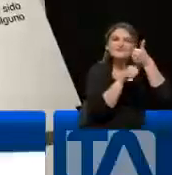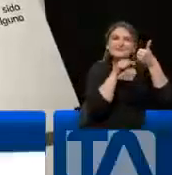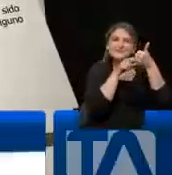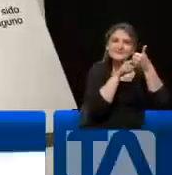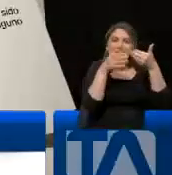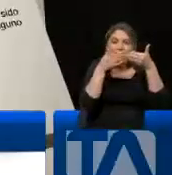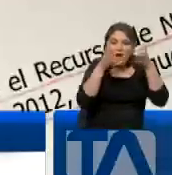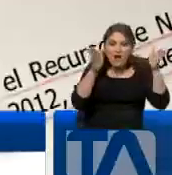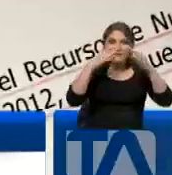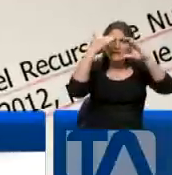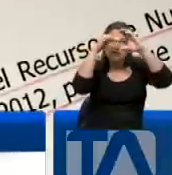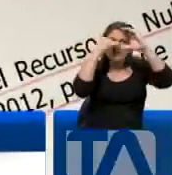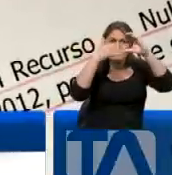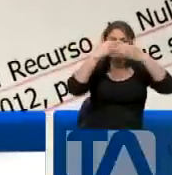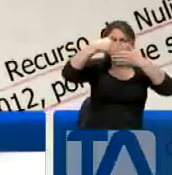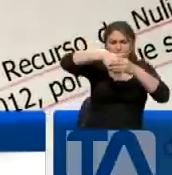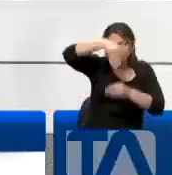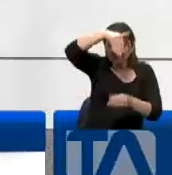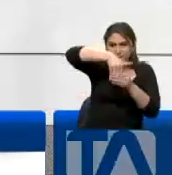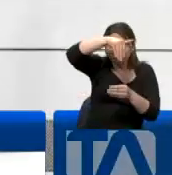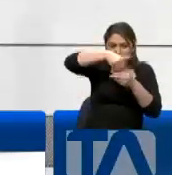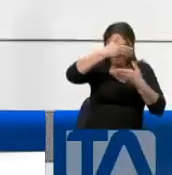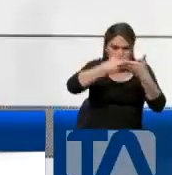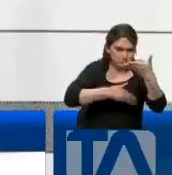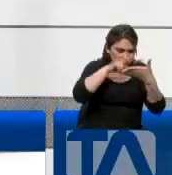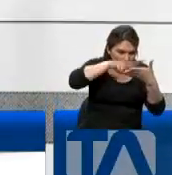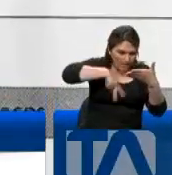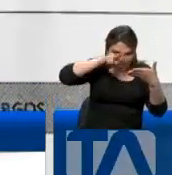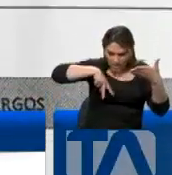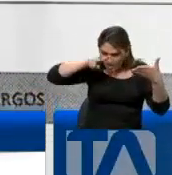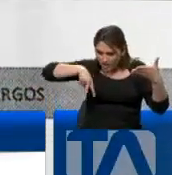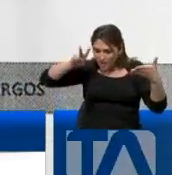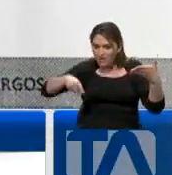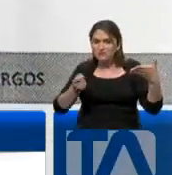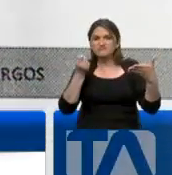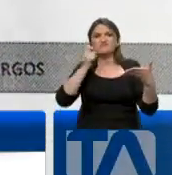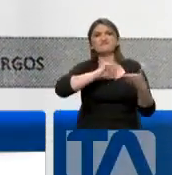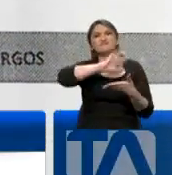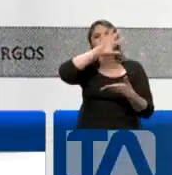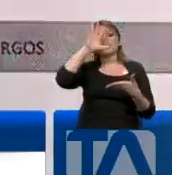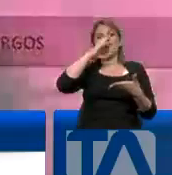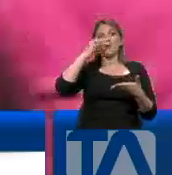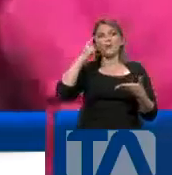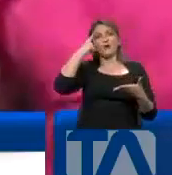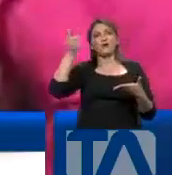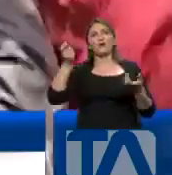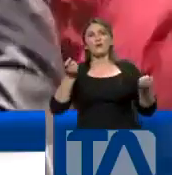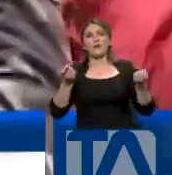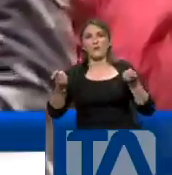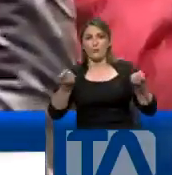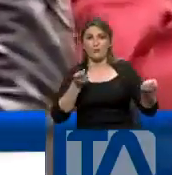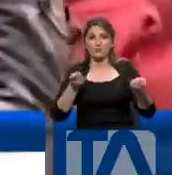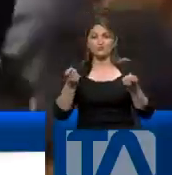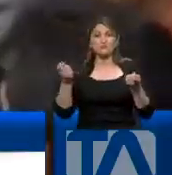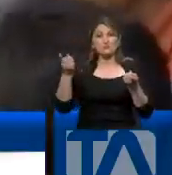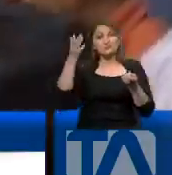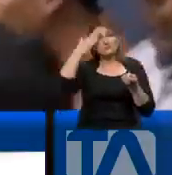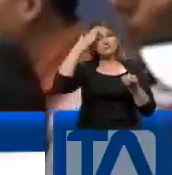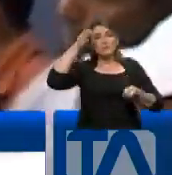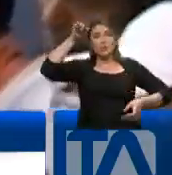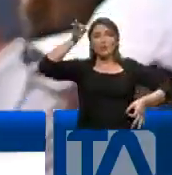con la planificación de una reunión para poner en conocimiento del presidente el estado procesal de los juicios relacionados con el